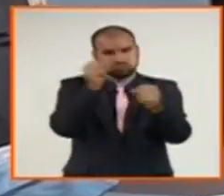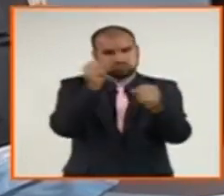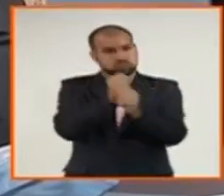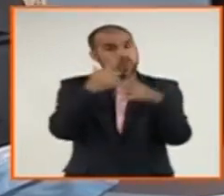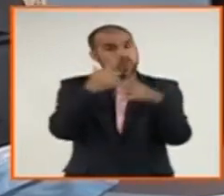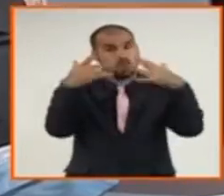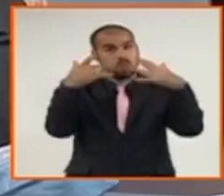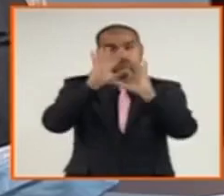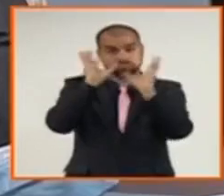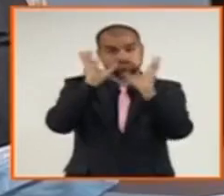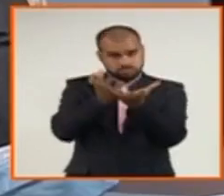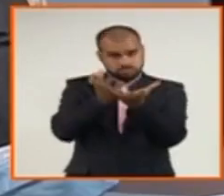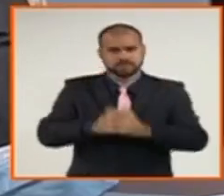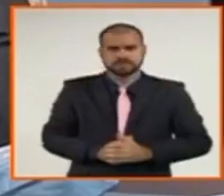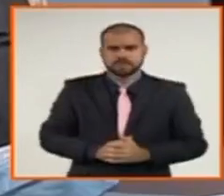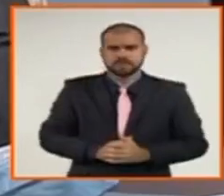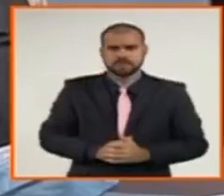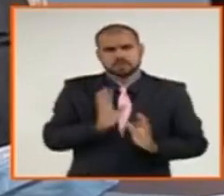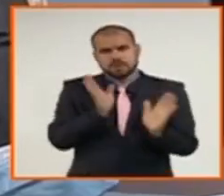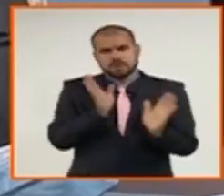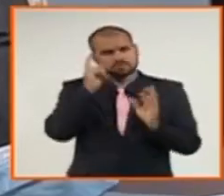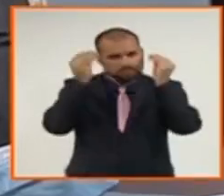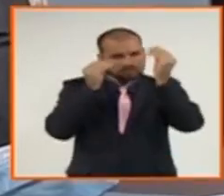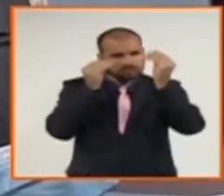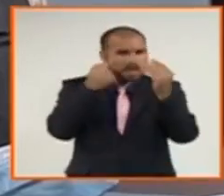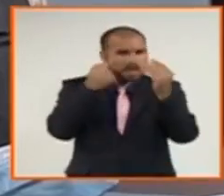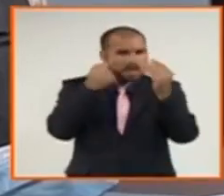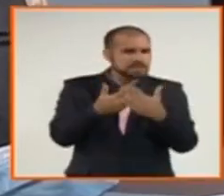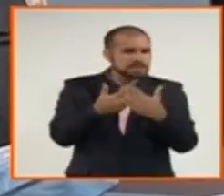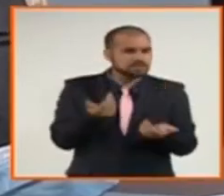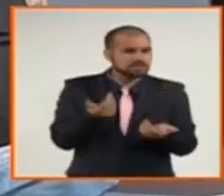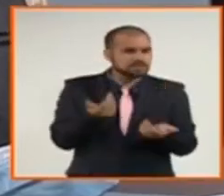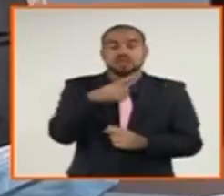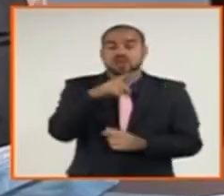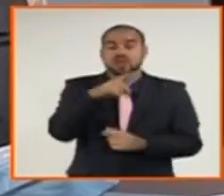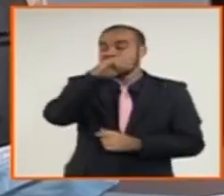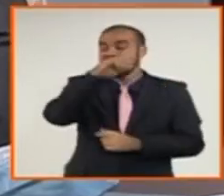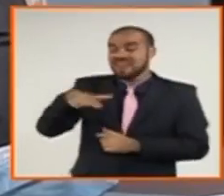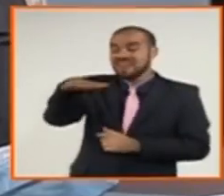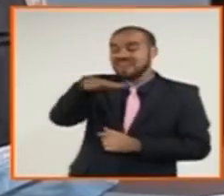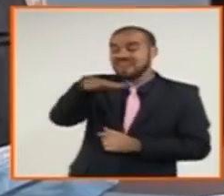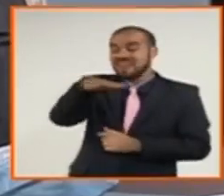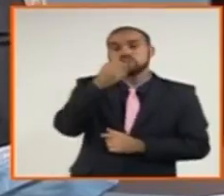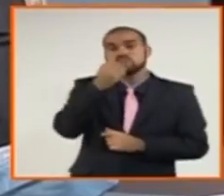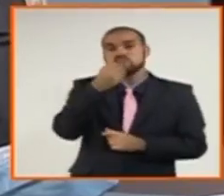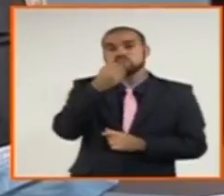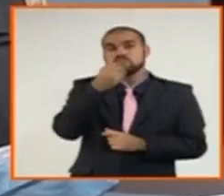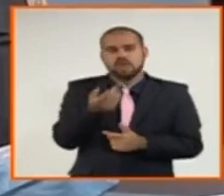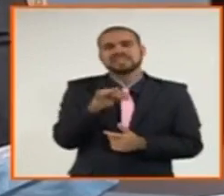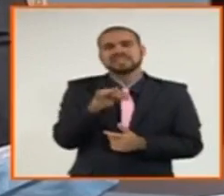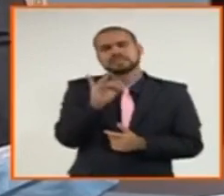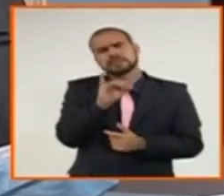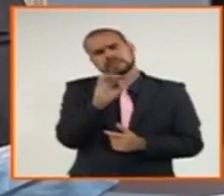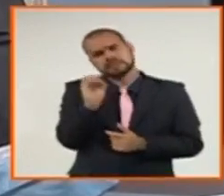internacional, han hecho estimaciones que la vacunación pediátrica podía impactar entre un 60